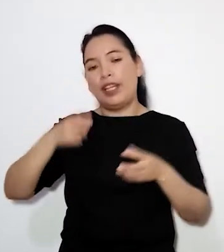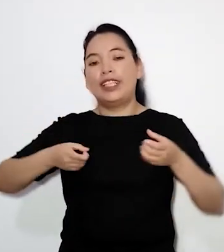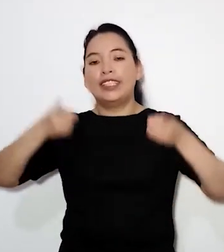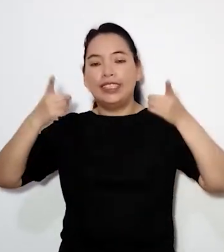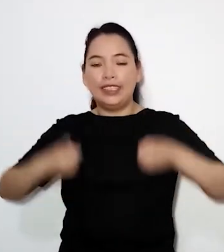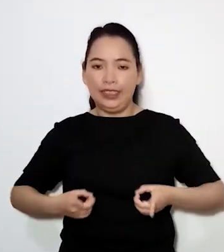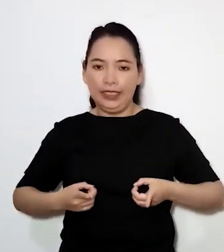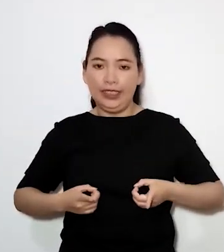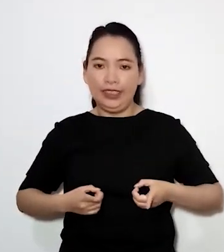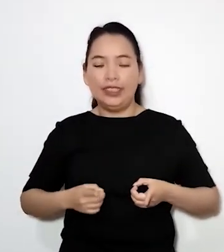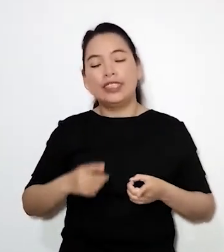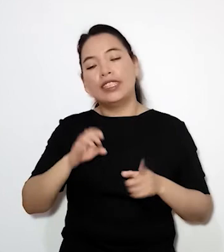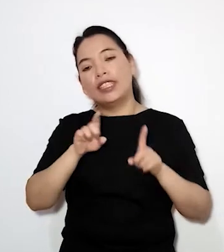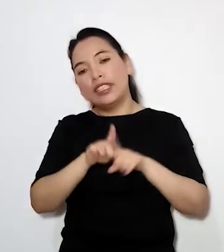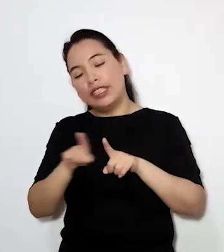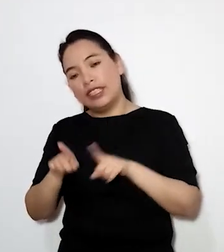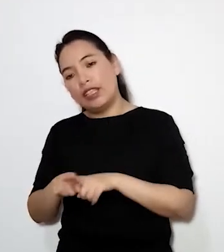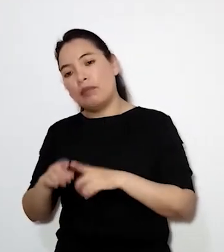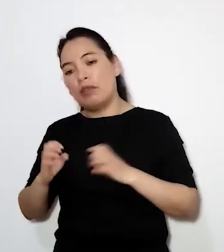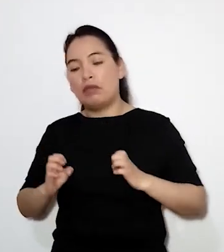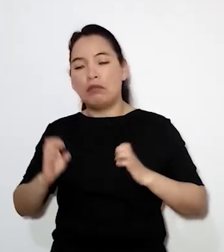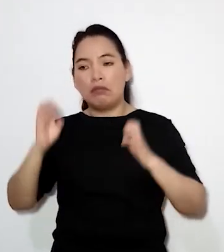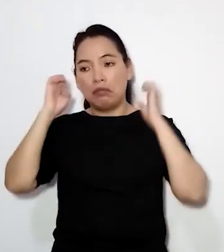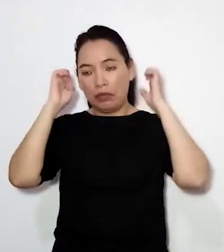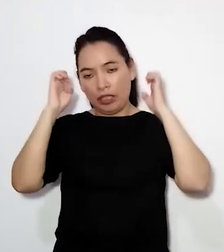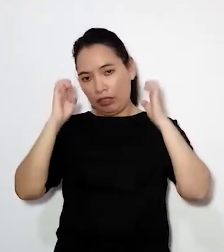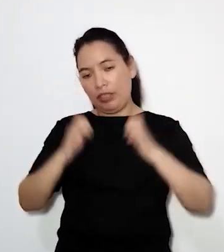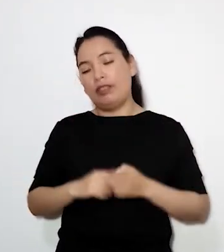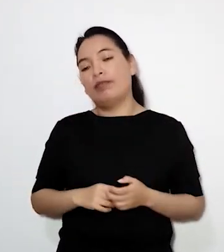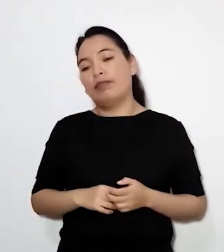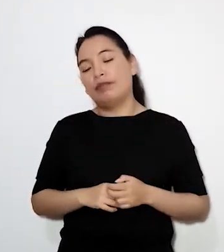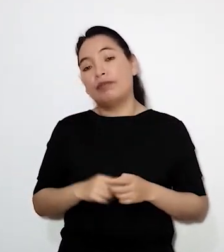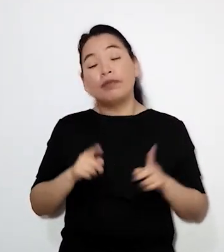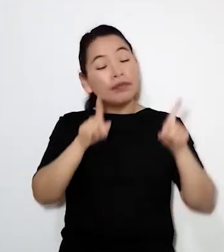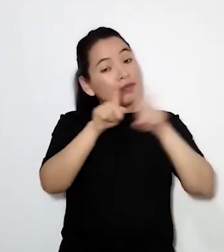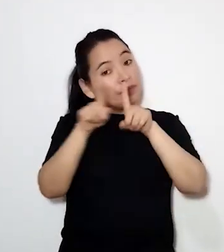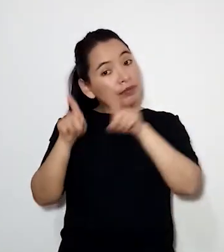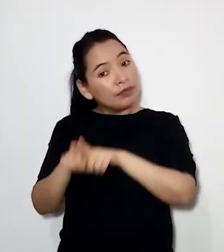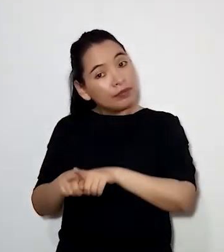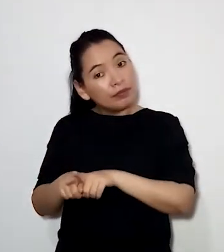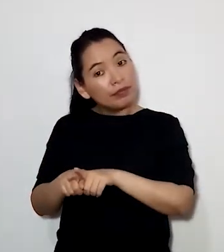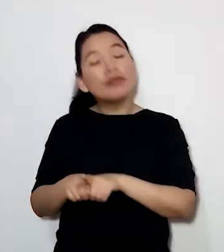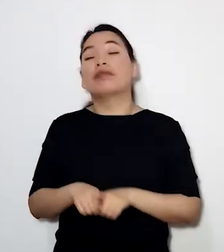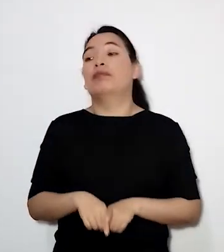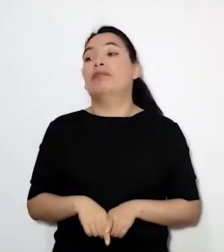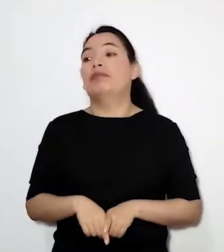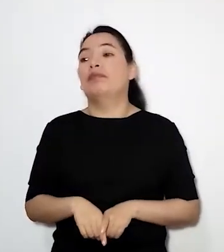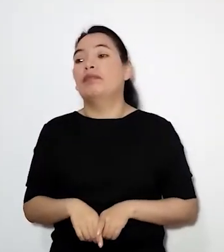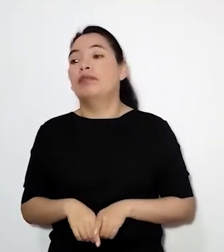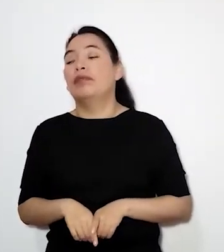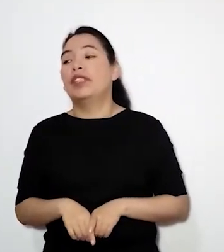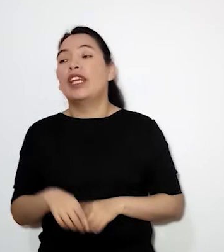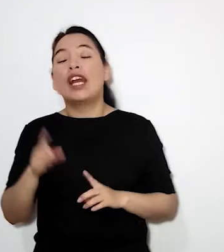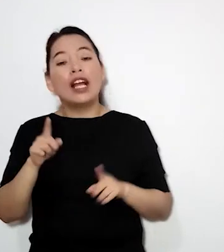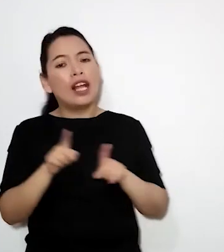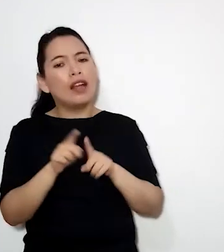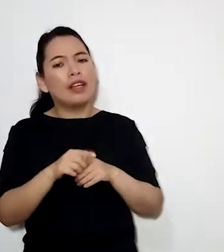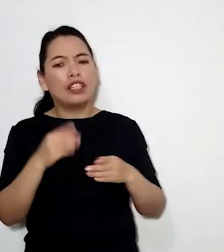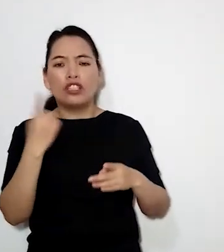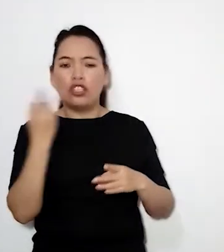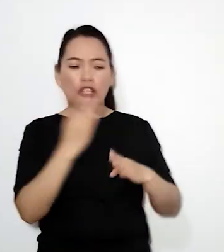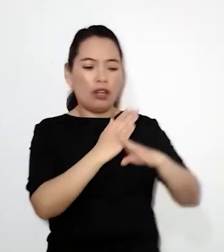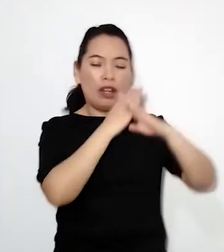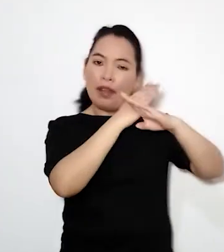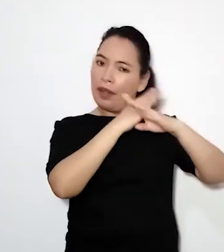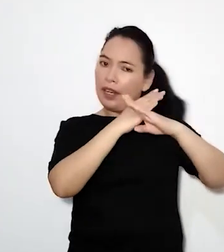otro tipo. Pero también es importante pensar que las barreras no son solamente físicas y que muchas